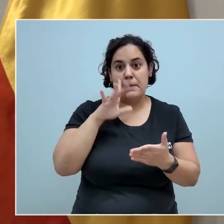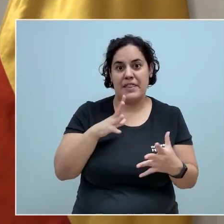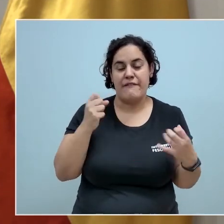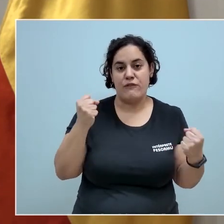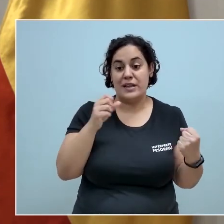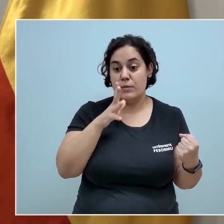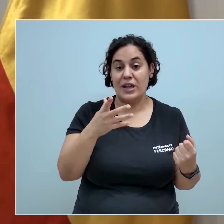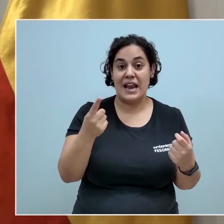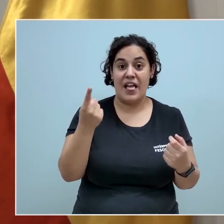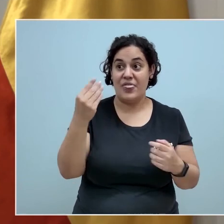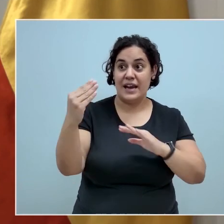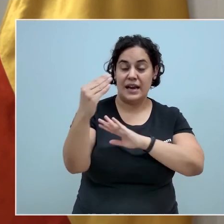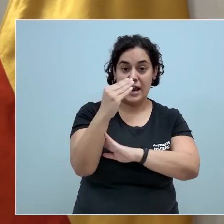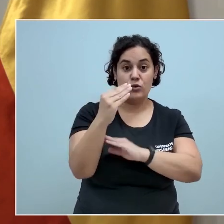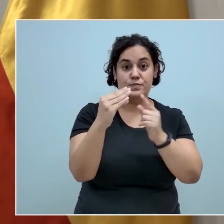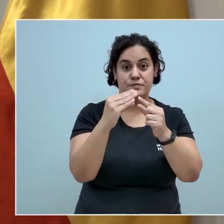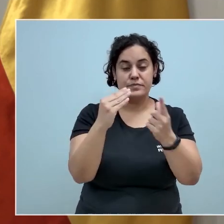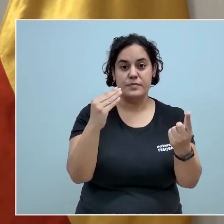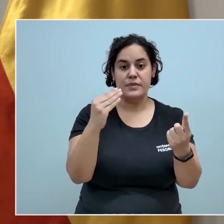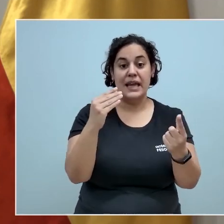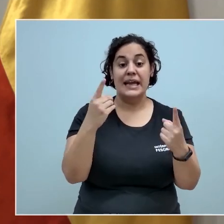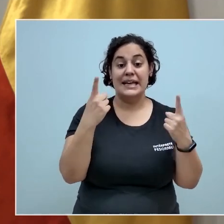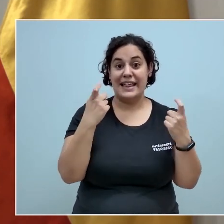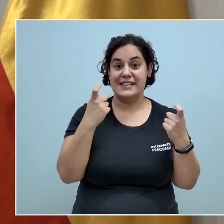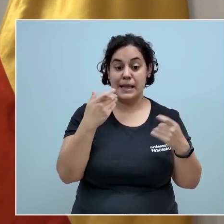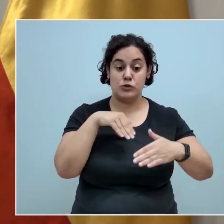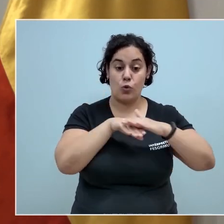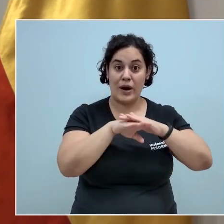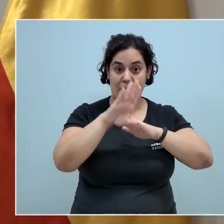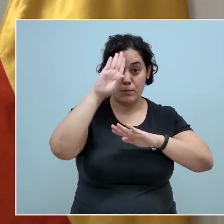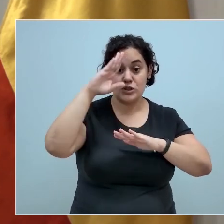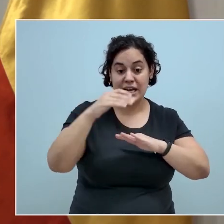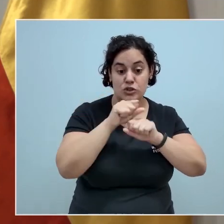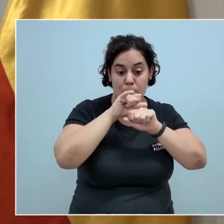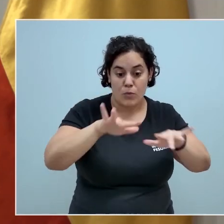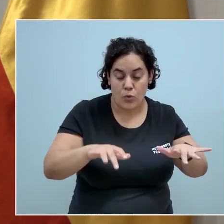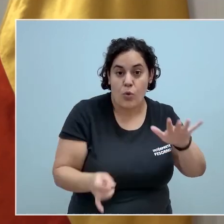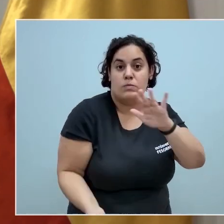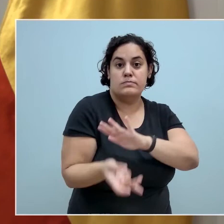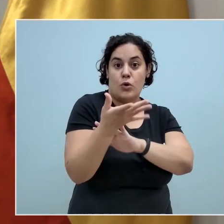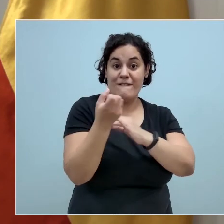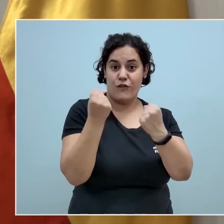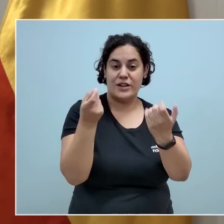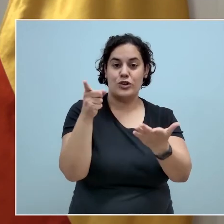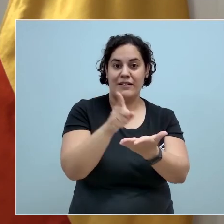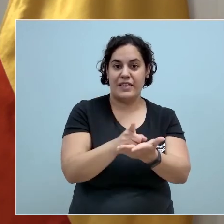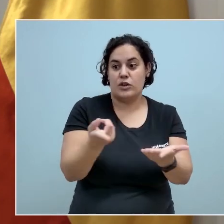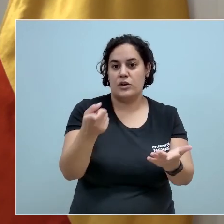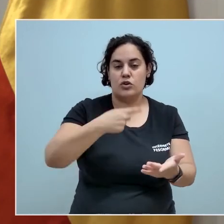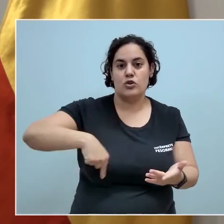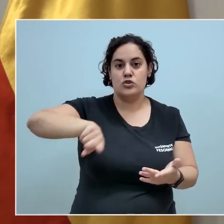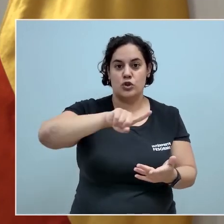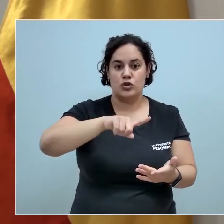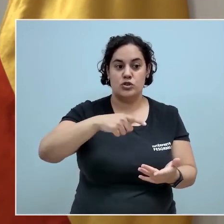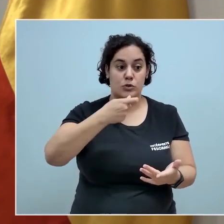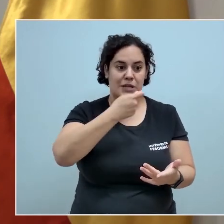final con ese dinero con el que tenemos que enfrentarnos a la segunda ola de pandemia si existe algún día. Y somos los mismos, o sea, somos los mismos